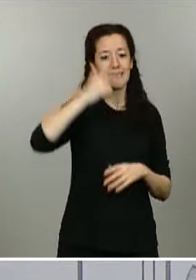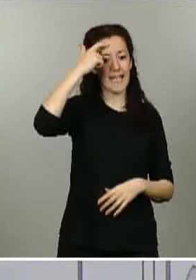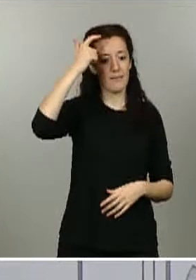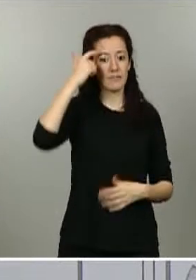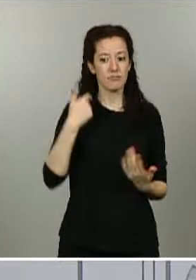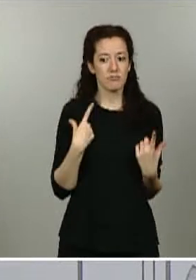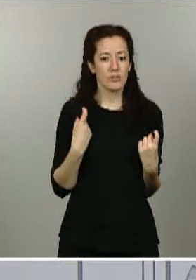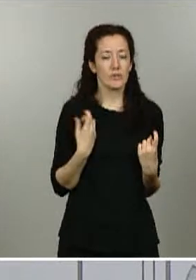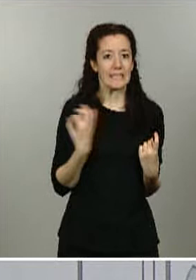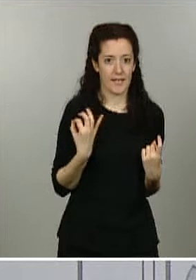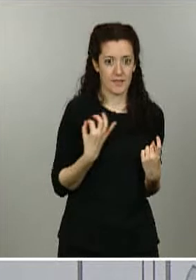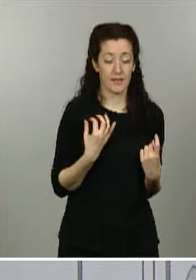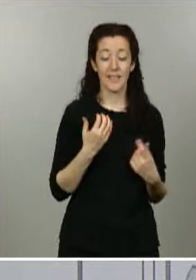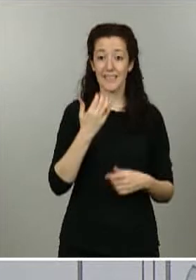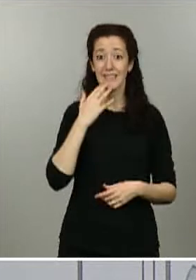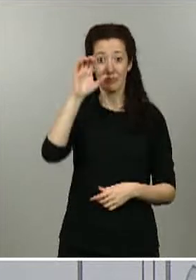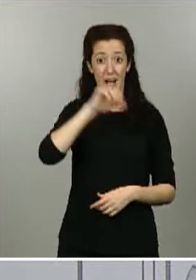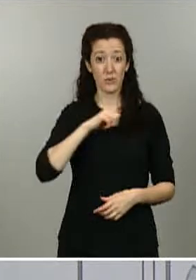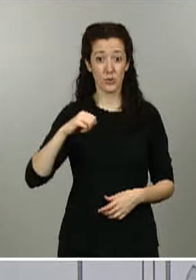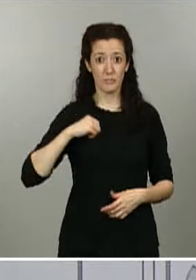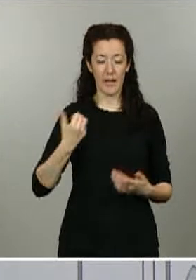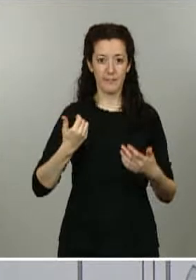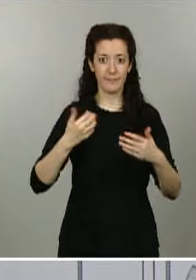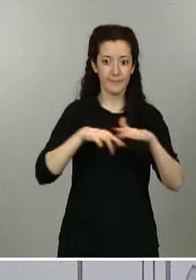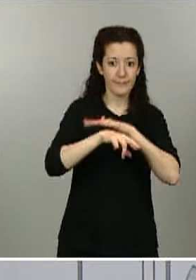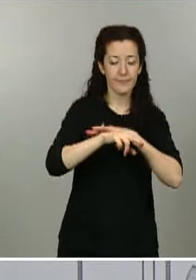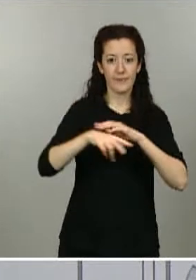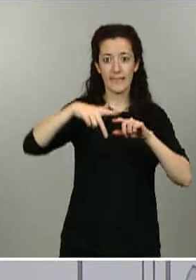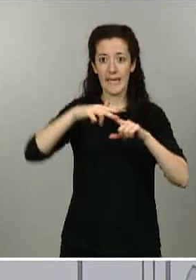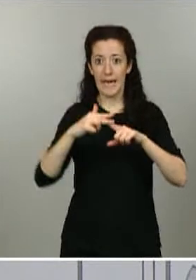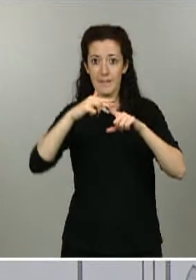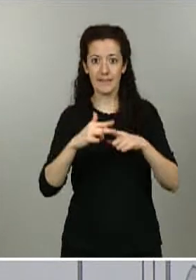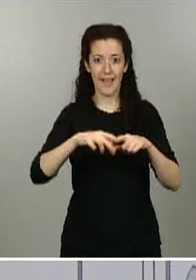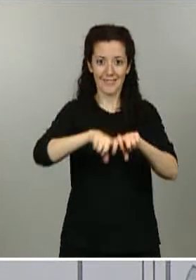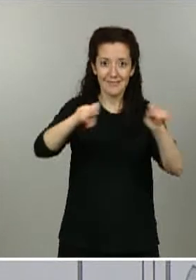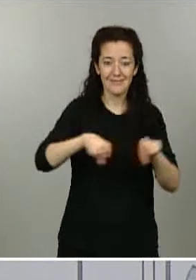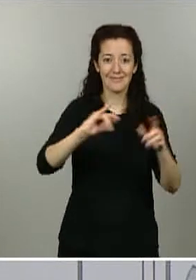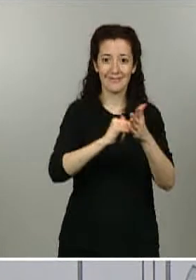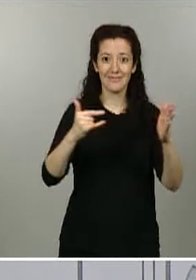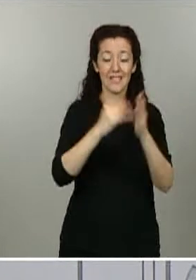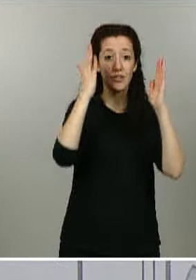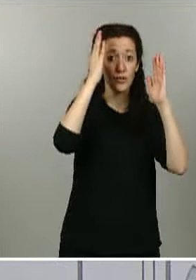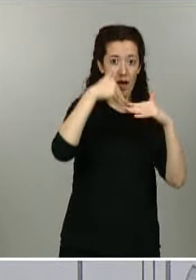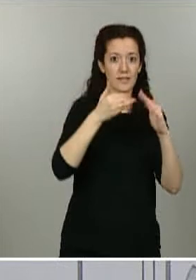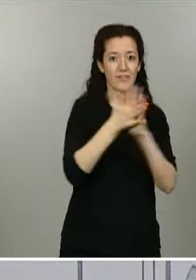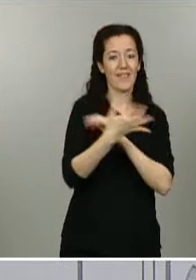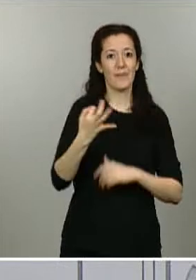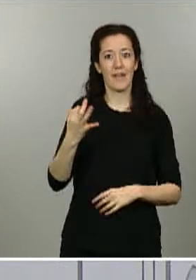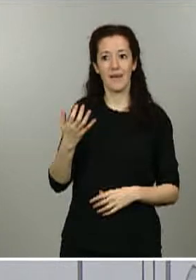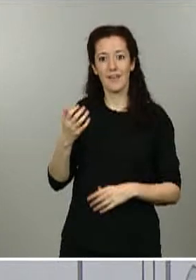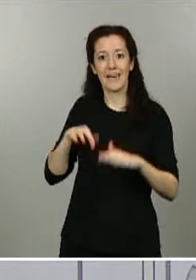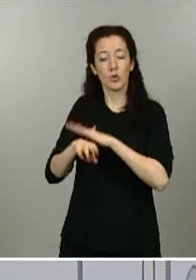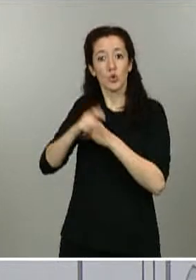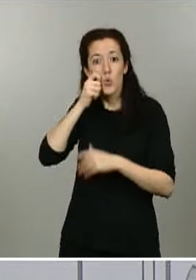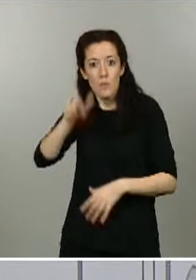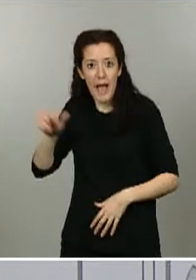las tiene implementadas, tendrá que aumentar el número de personas contratadas. Yo creo que no podemos jugar a esa guerra de cifras de cuántos ha